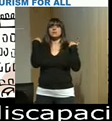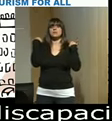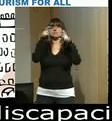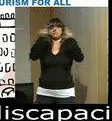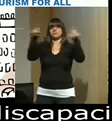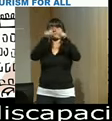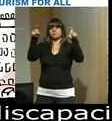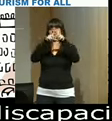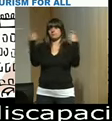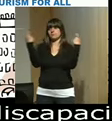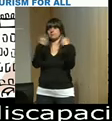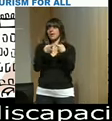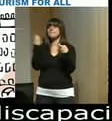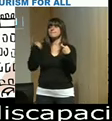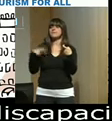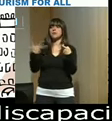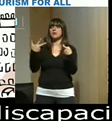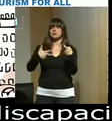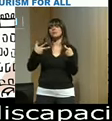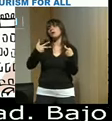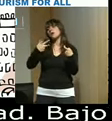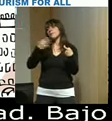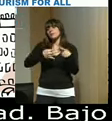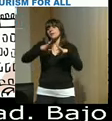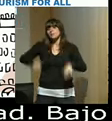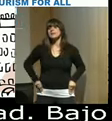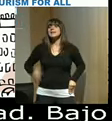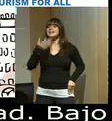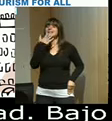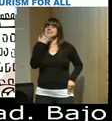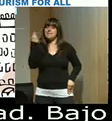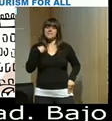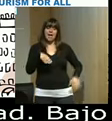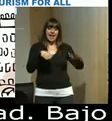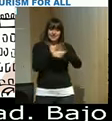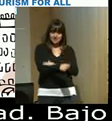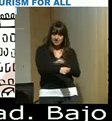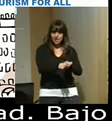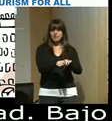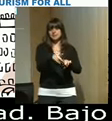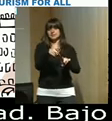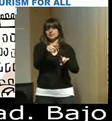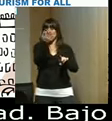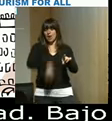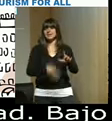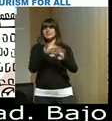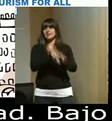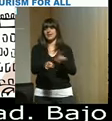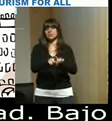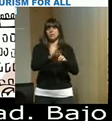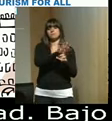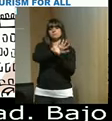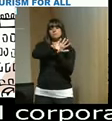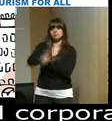derecho. Y también hemos de insistir que a corto plazo el no cumplimiento de la accesibilidad será un criterio de discriminación, con lo cual, si contemplamos